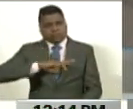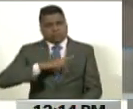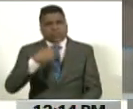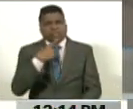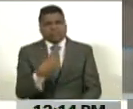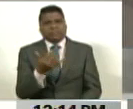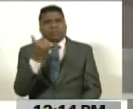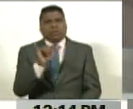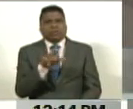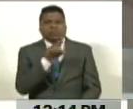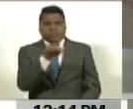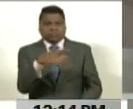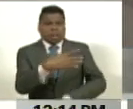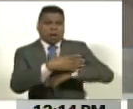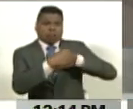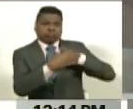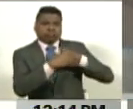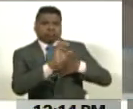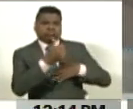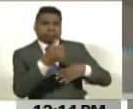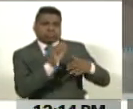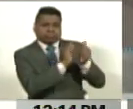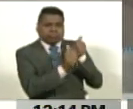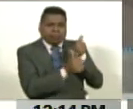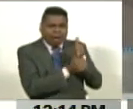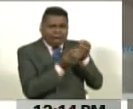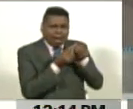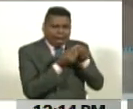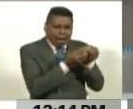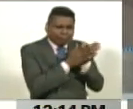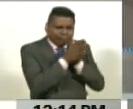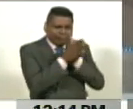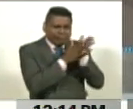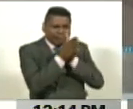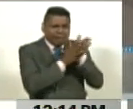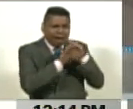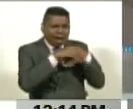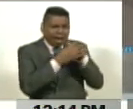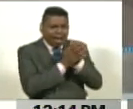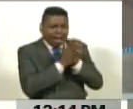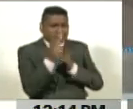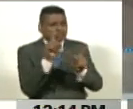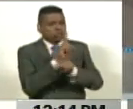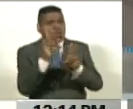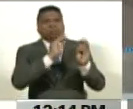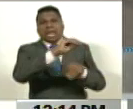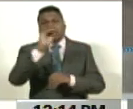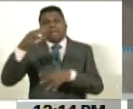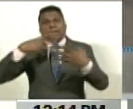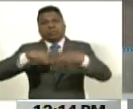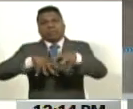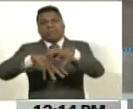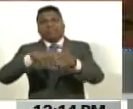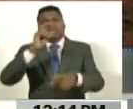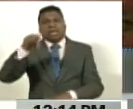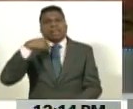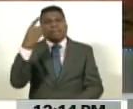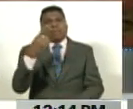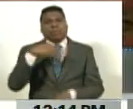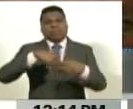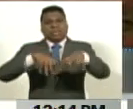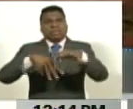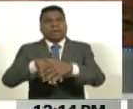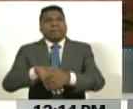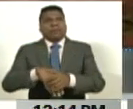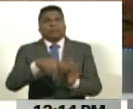su complicidad, porque además el modo operandi ha sido similar, se llama a una marcha, después que está la marcha, se concentran